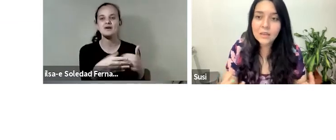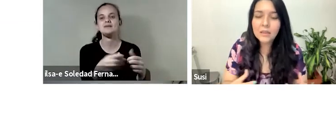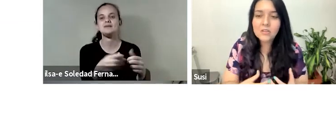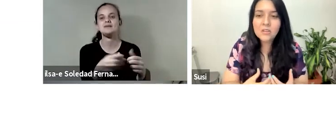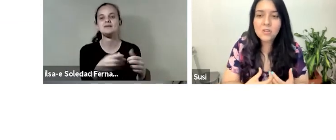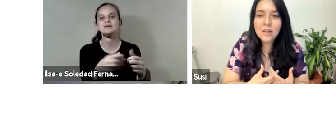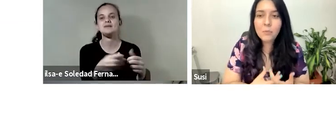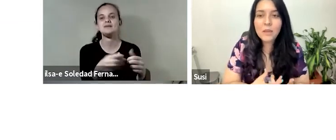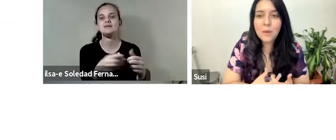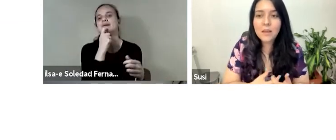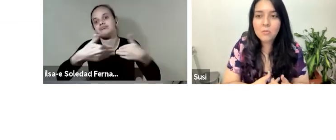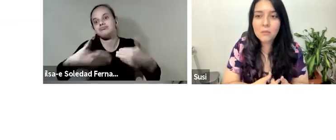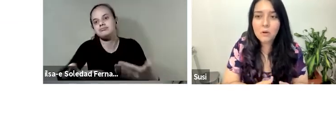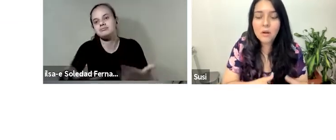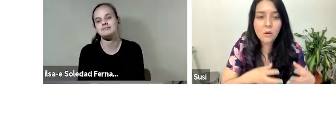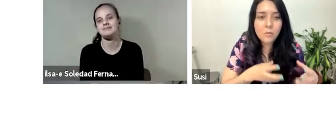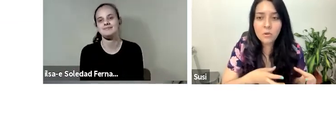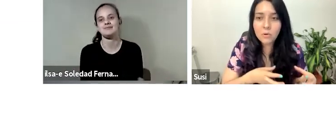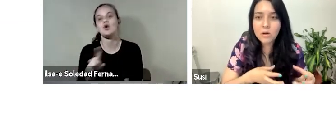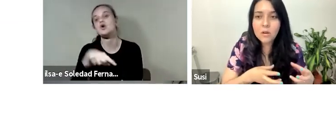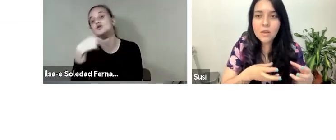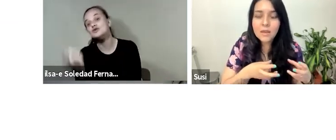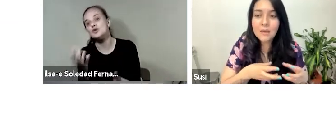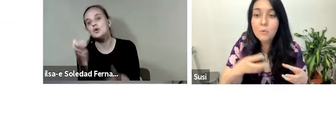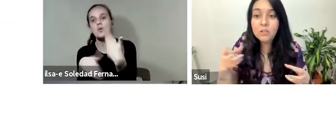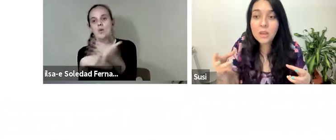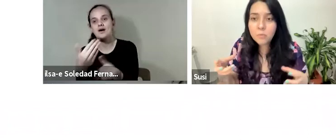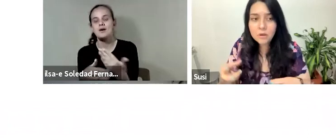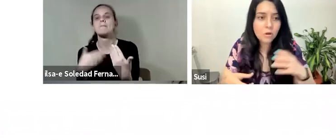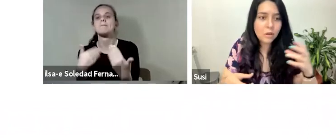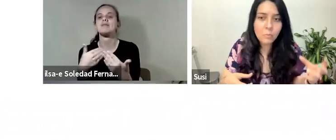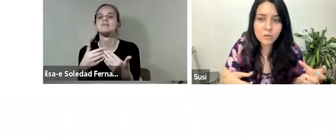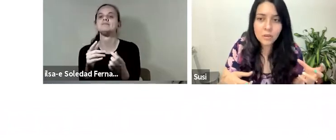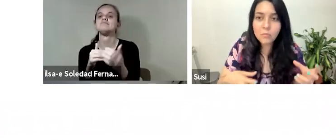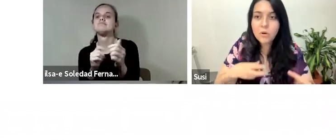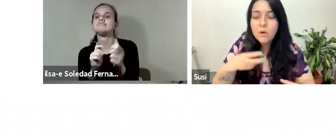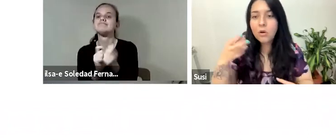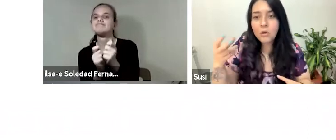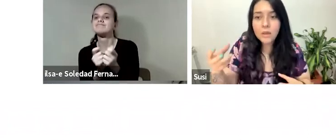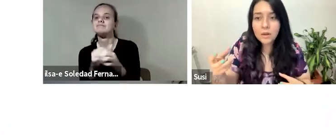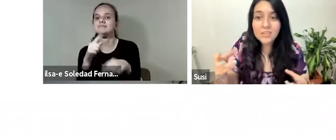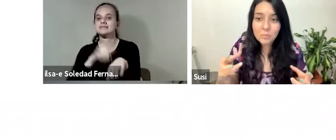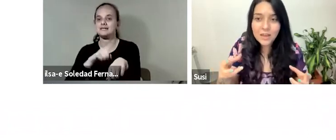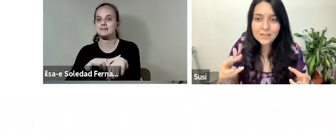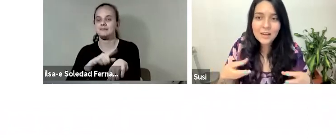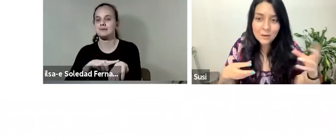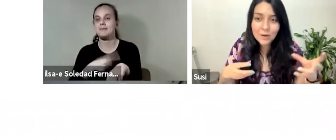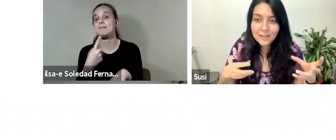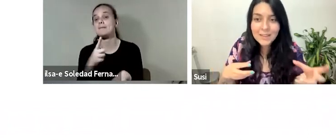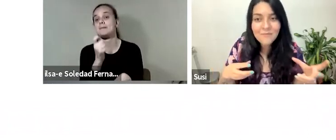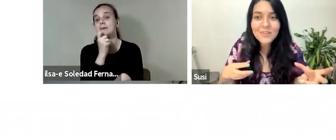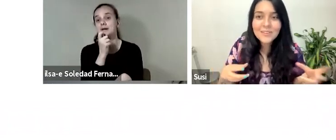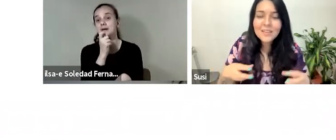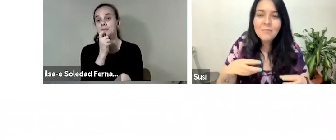tecnología. Entonces no se le puede pedir lo mismo a un videojuego que es por tiempo, que uno que no es por tiempo. Lo que sí podés hacer es